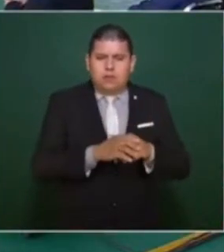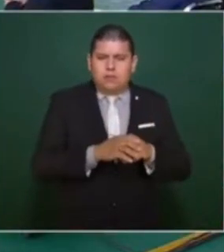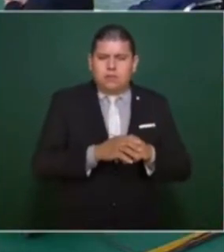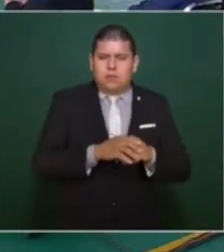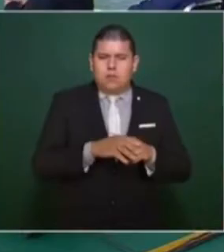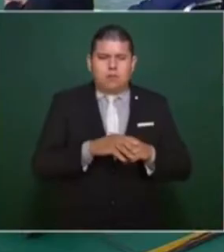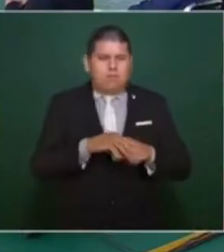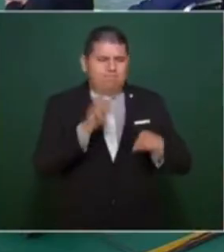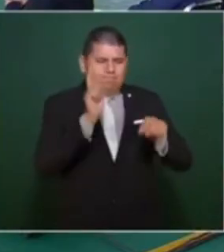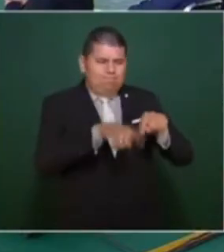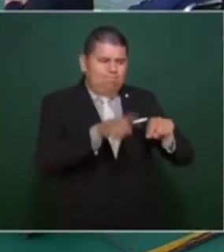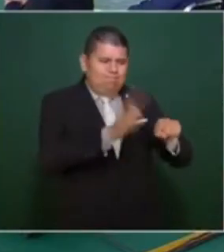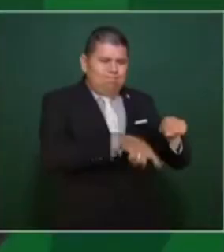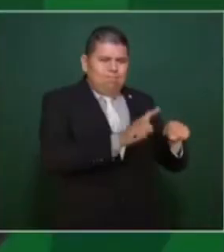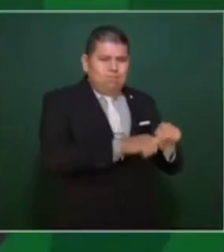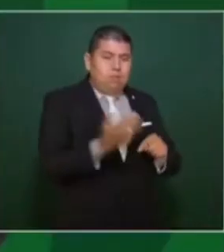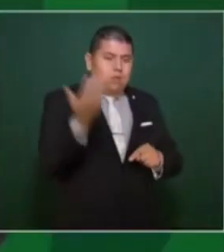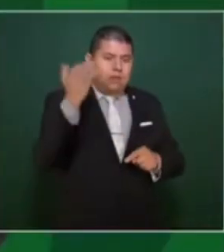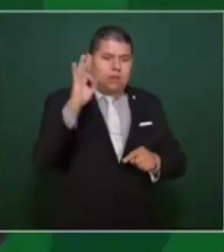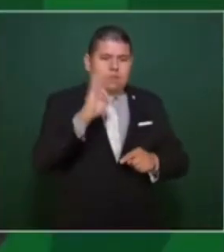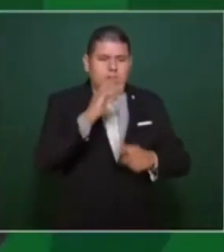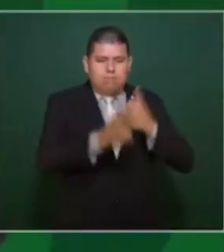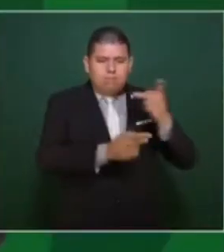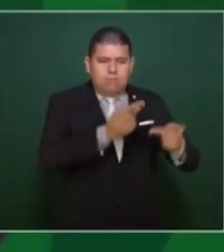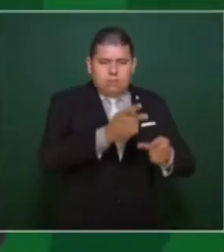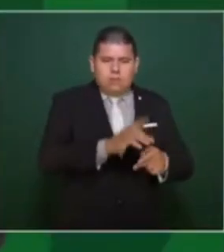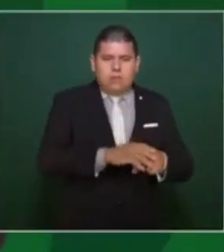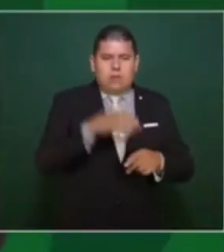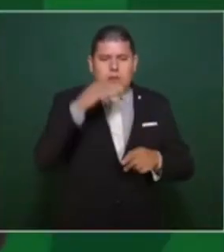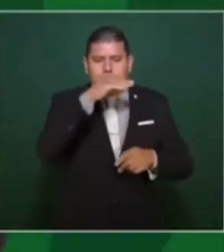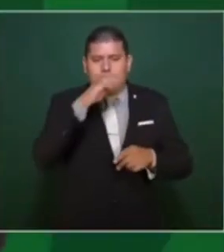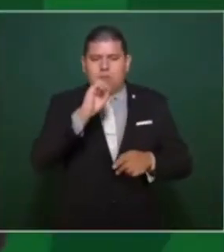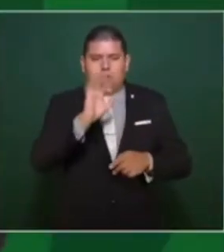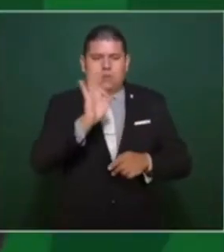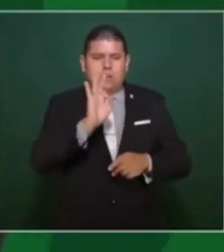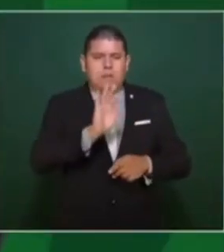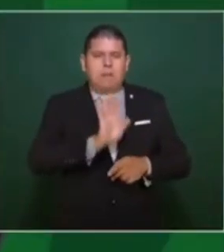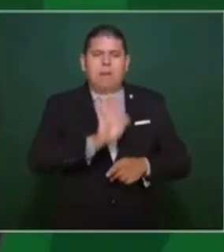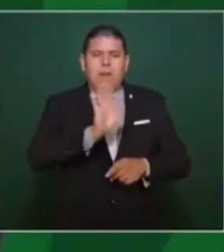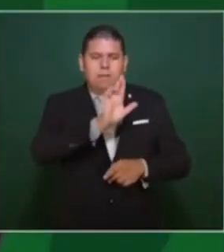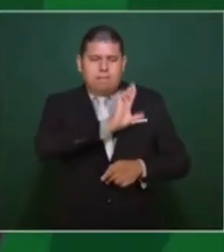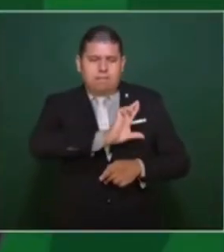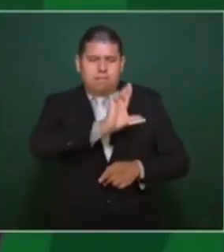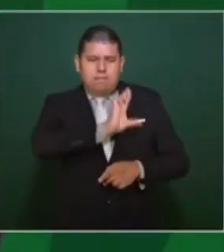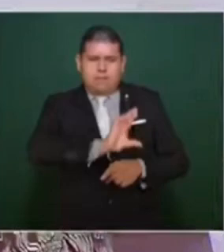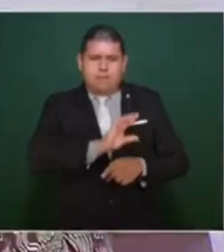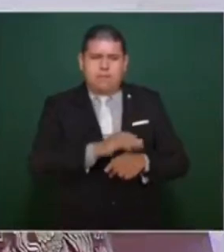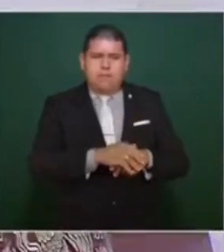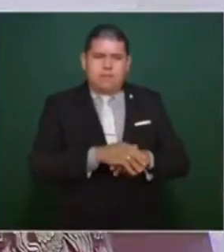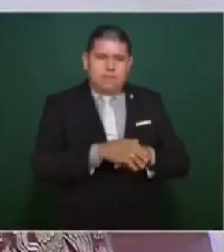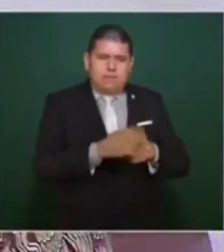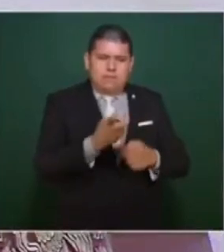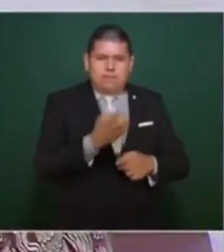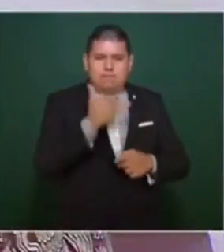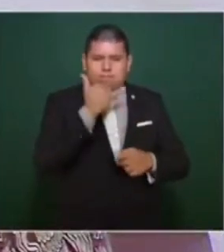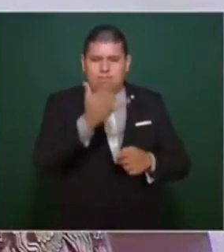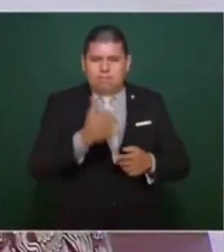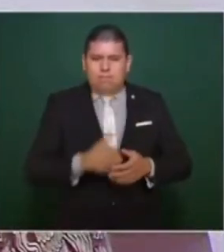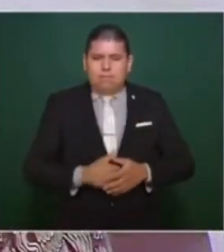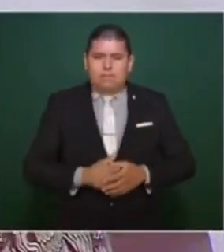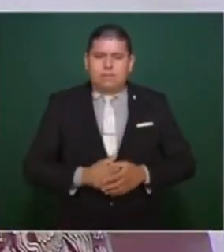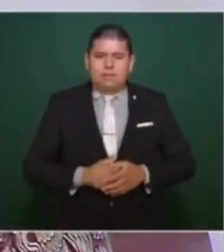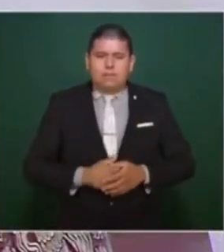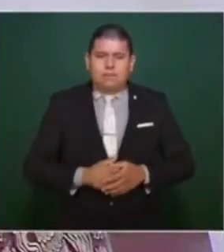fueron concesionados o gratuitamente o a un costo insultante para los nayaritas. Es lo que le